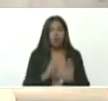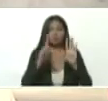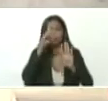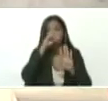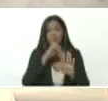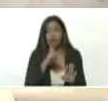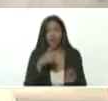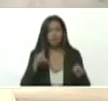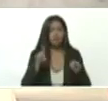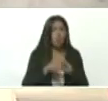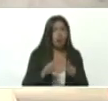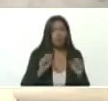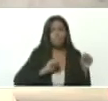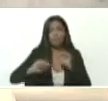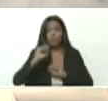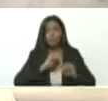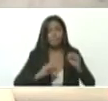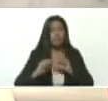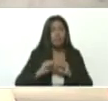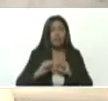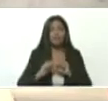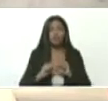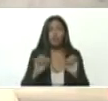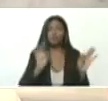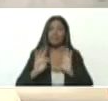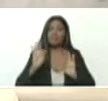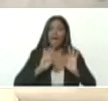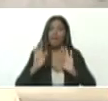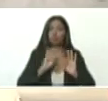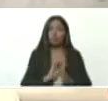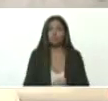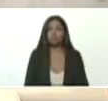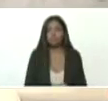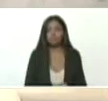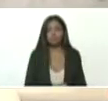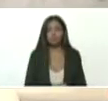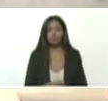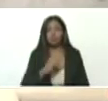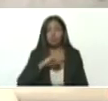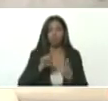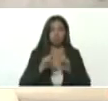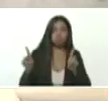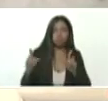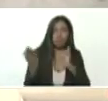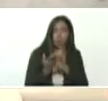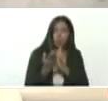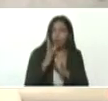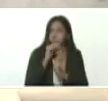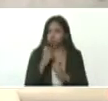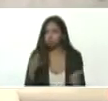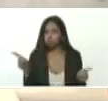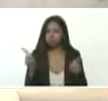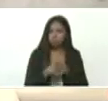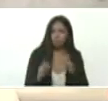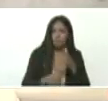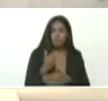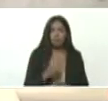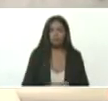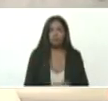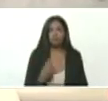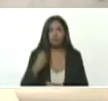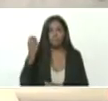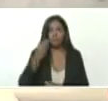6 años del movimiento César Rengifo. Nosotros no nos separamos de la escuela, porque yo le contaba